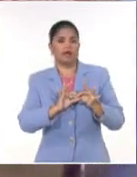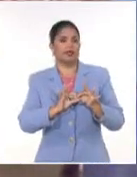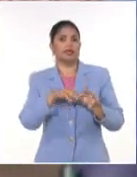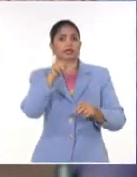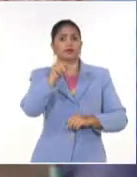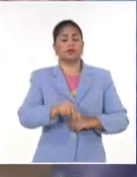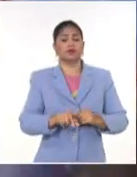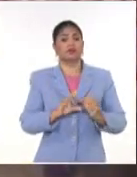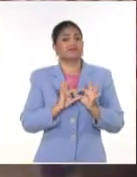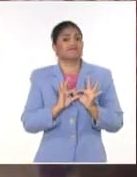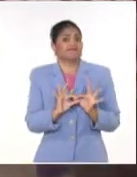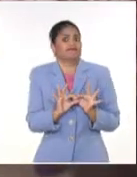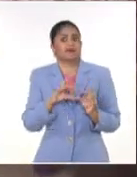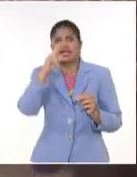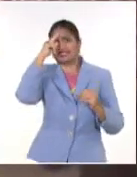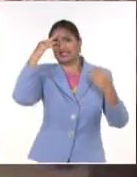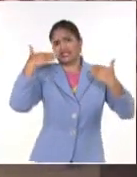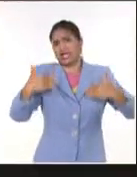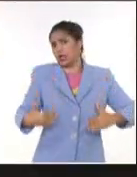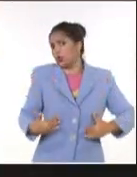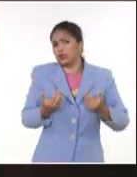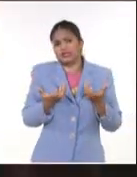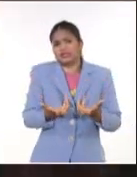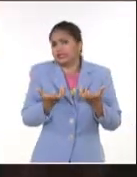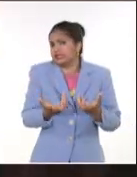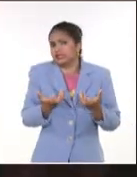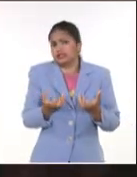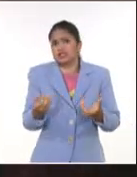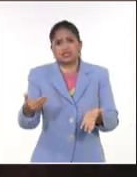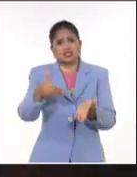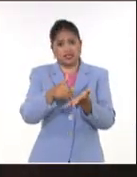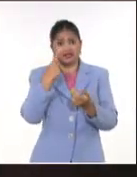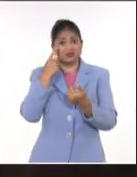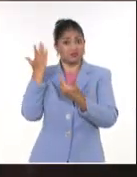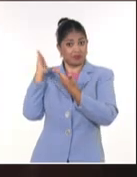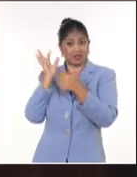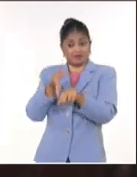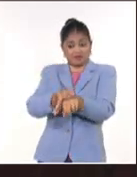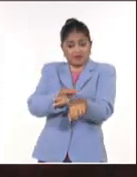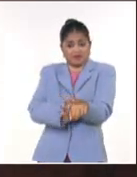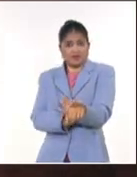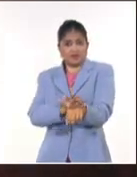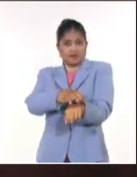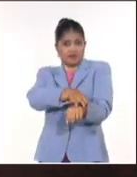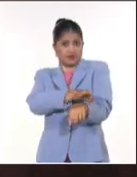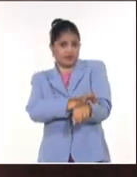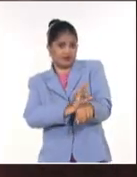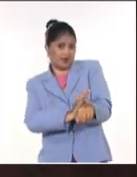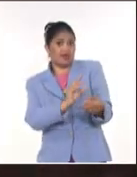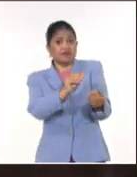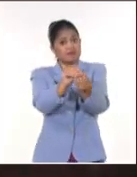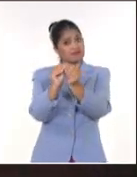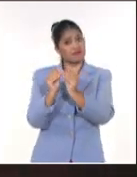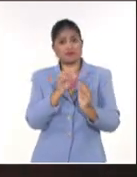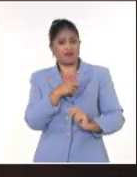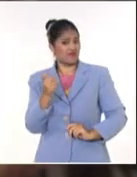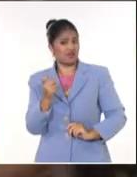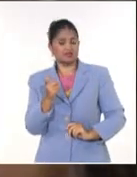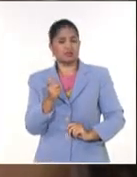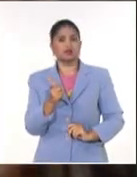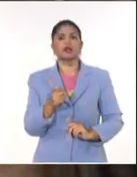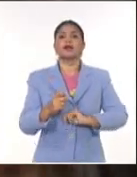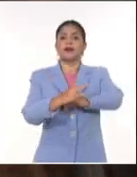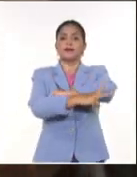por la cantidad de pacientes infectados que llegan a esas instalaciones. La República Democrática del Congo es el país del continente africano